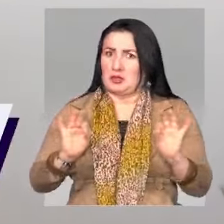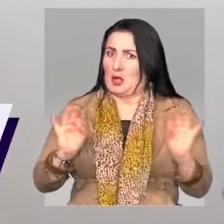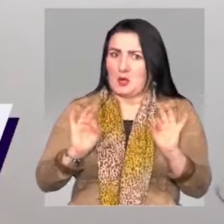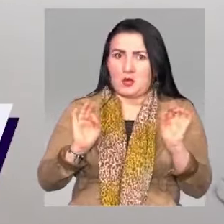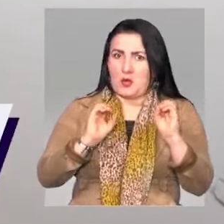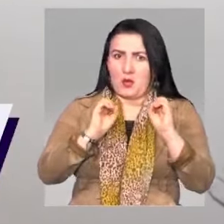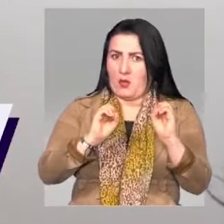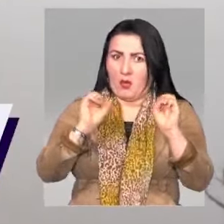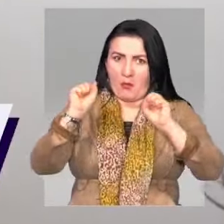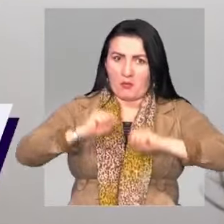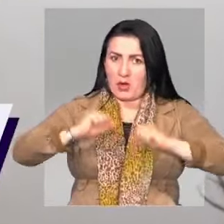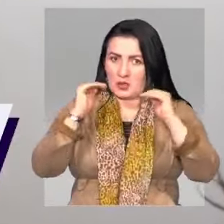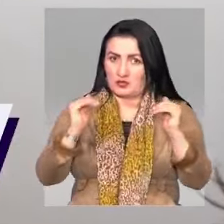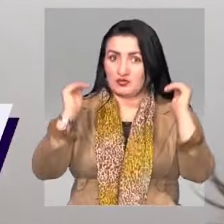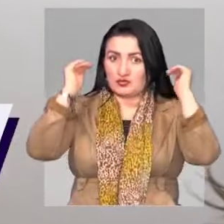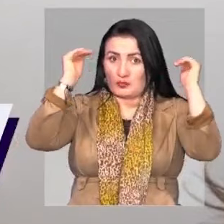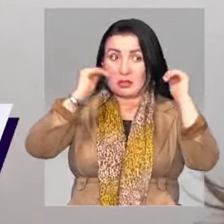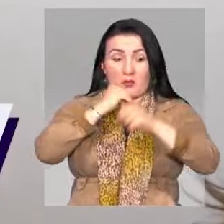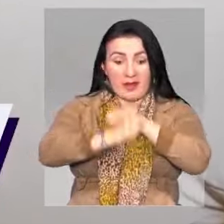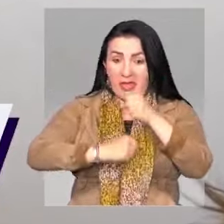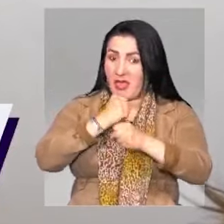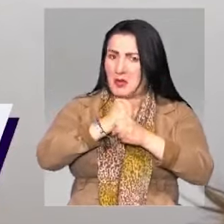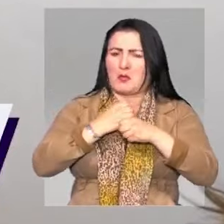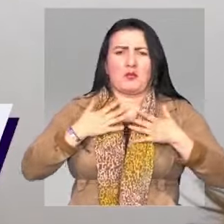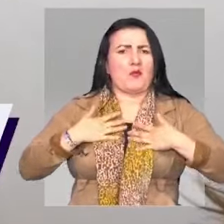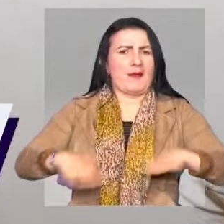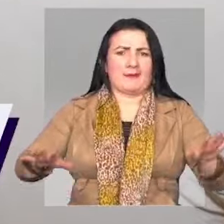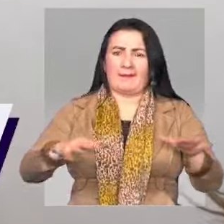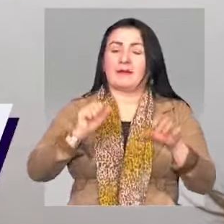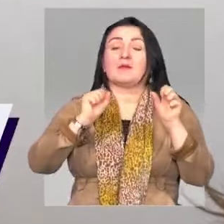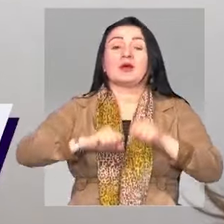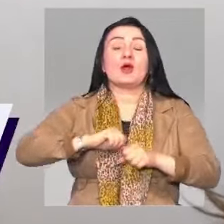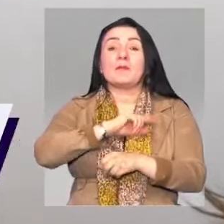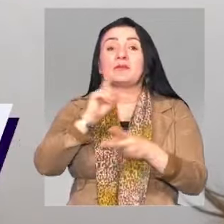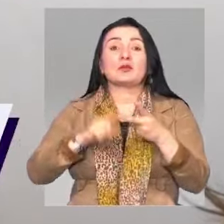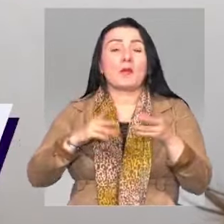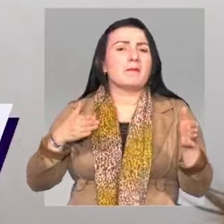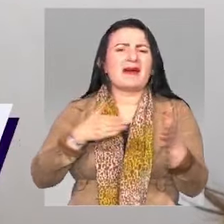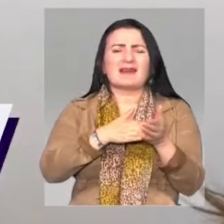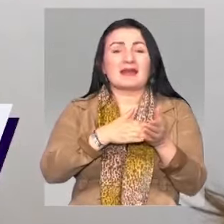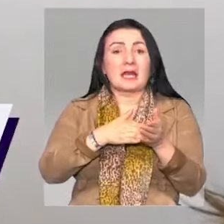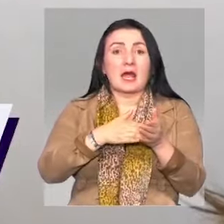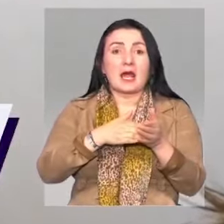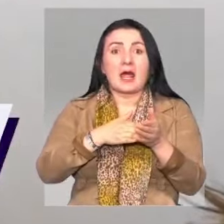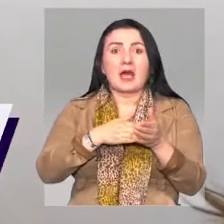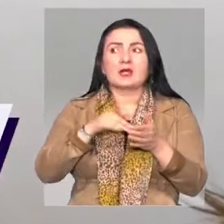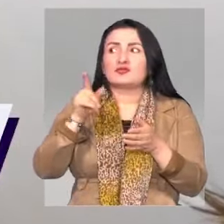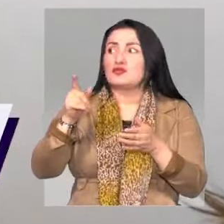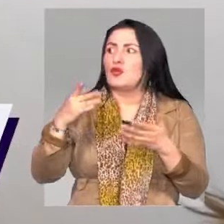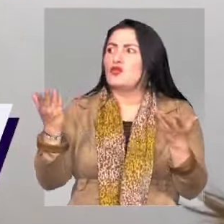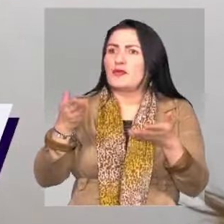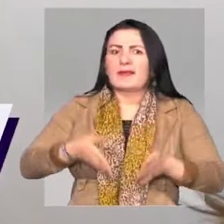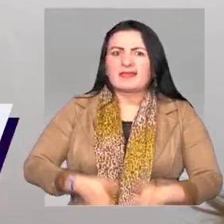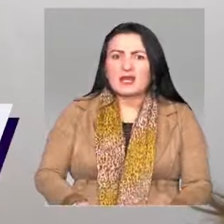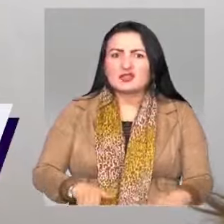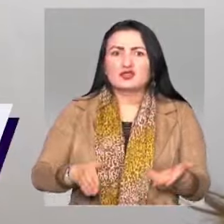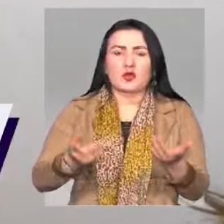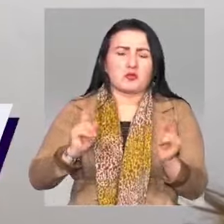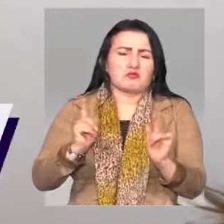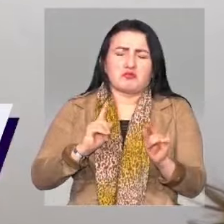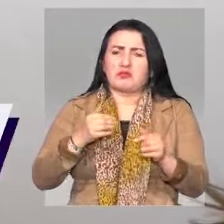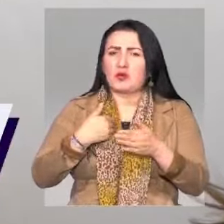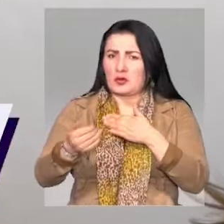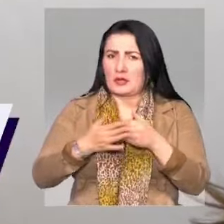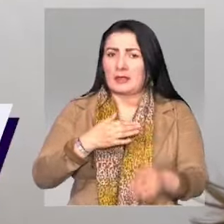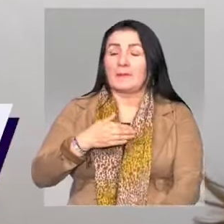una barrera de acceso a educación superior por este mecanismo. Tampoco es una barrera de acceso la nacionalidad, tampoco es una barrera de